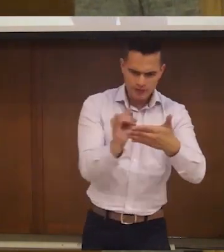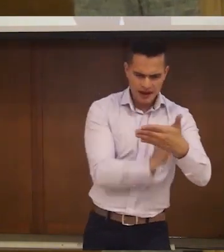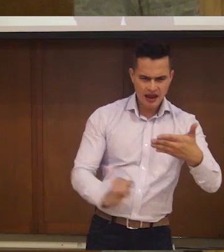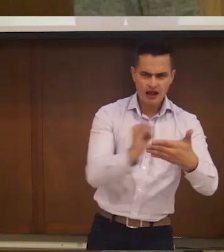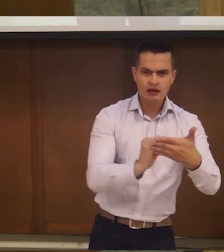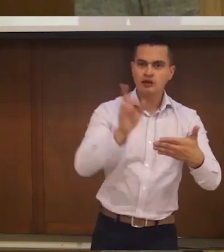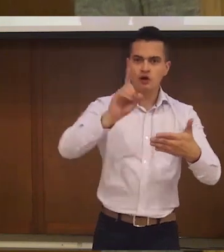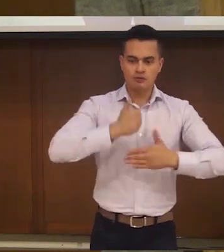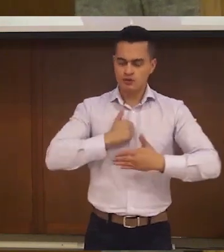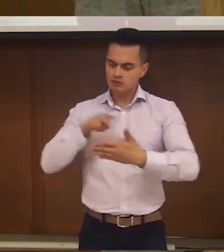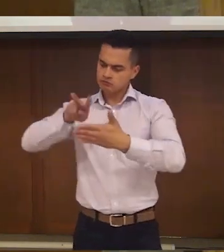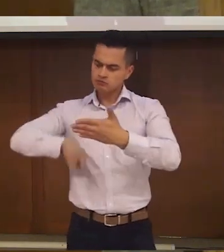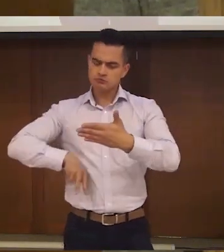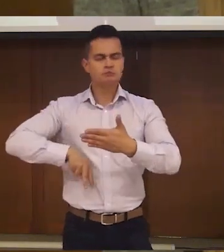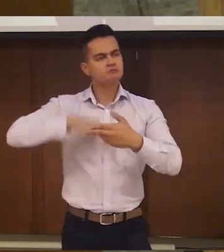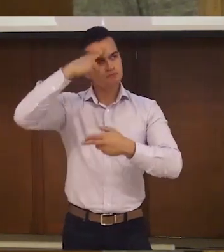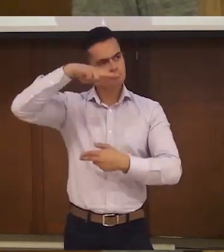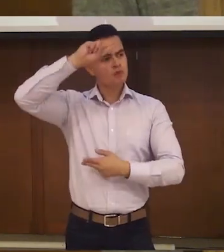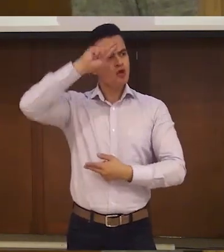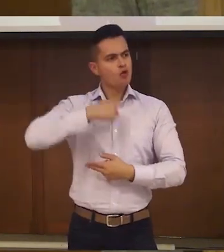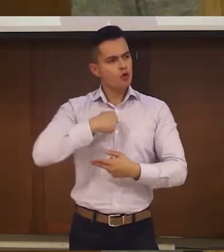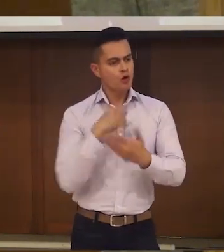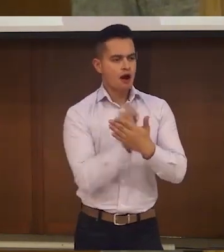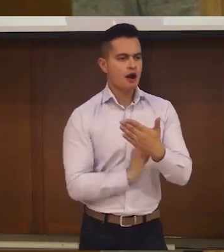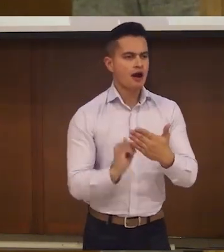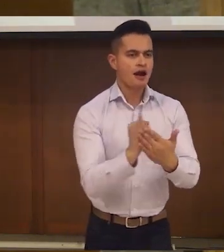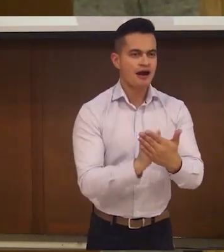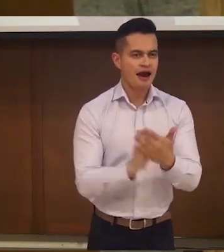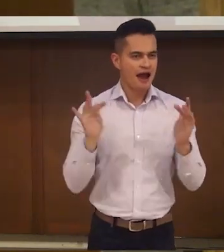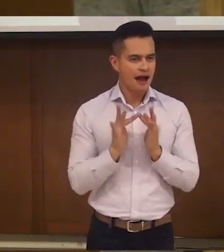interpreto. Pues, caramba.